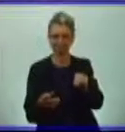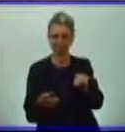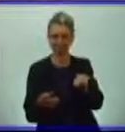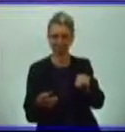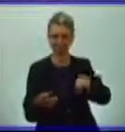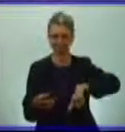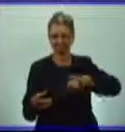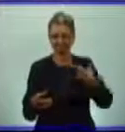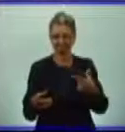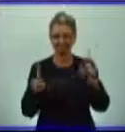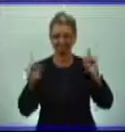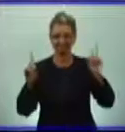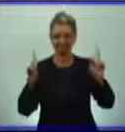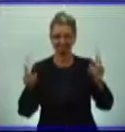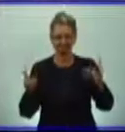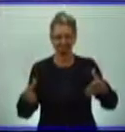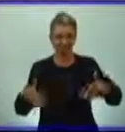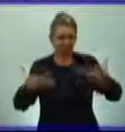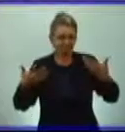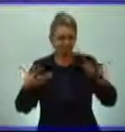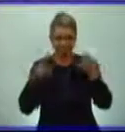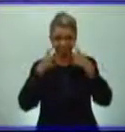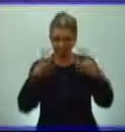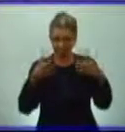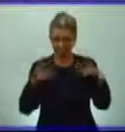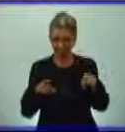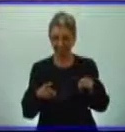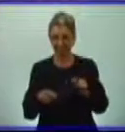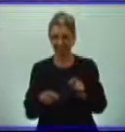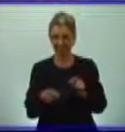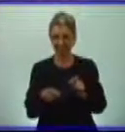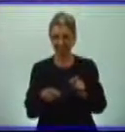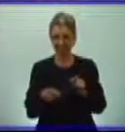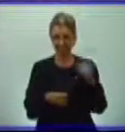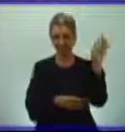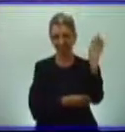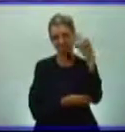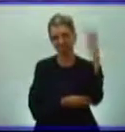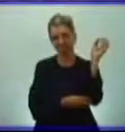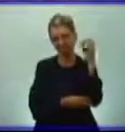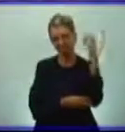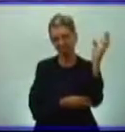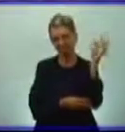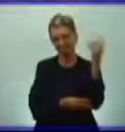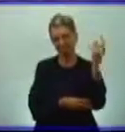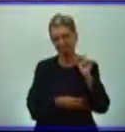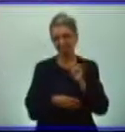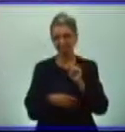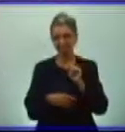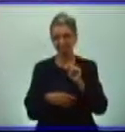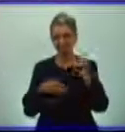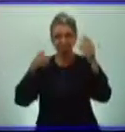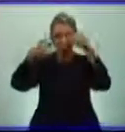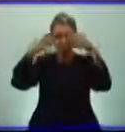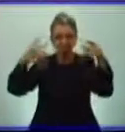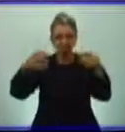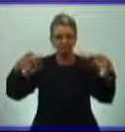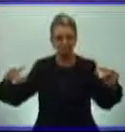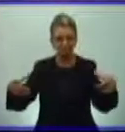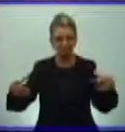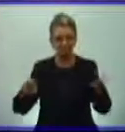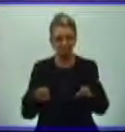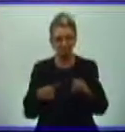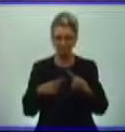actos políticos que se desarrollan en la provincia, el Castillo del Morro y el Capitolio.